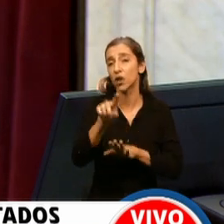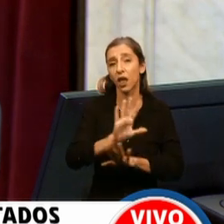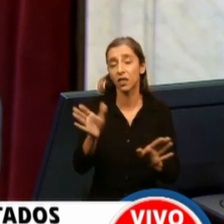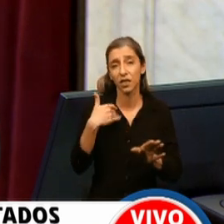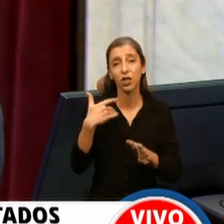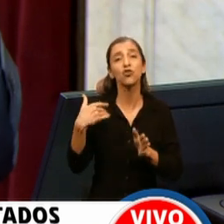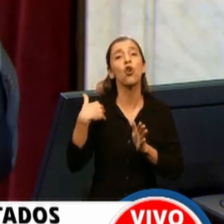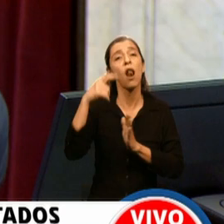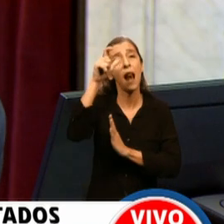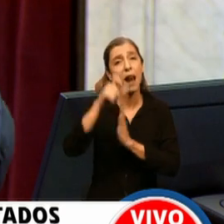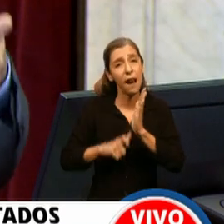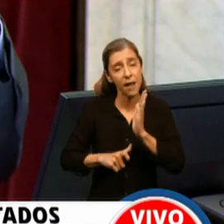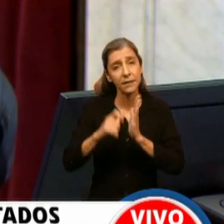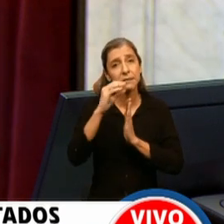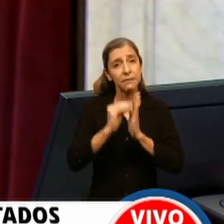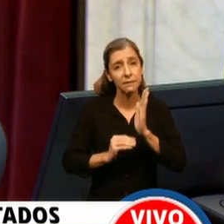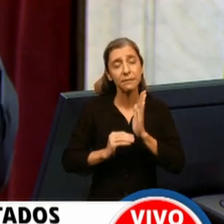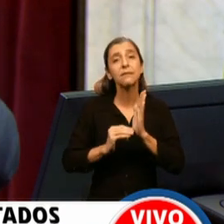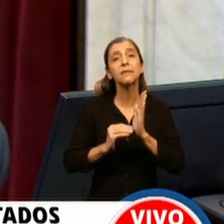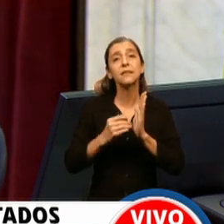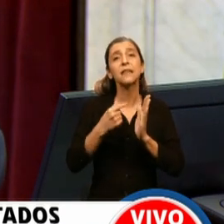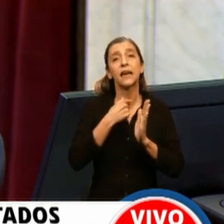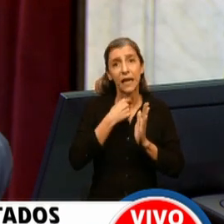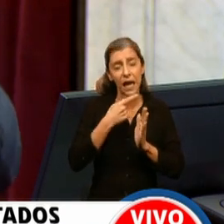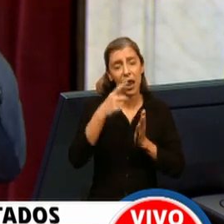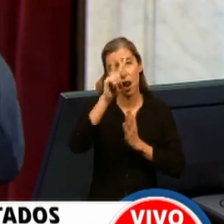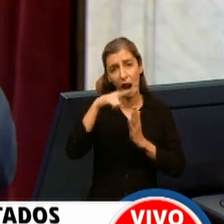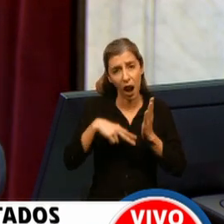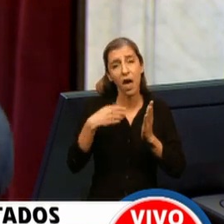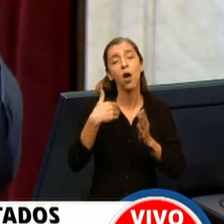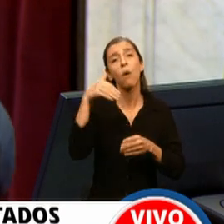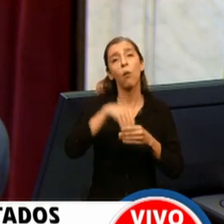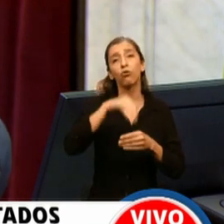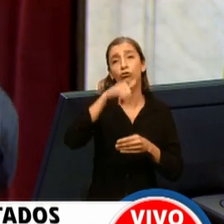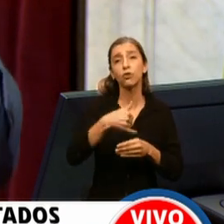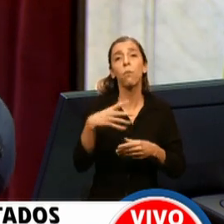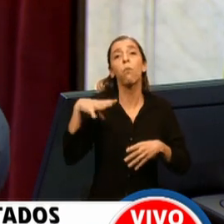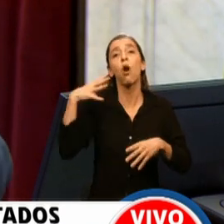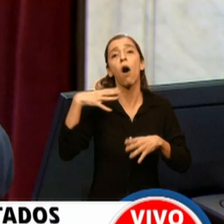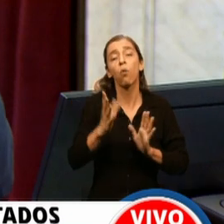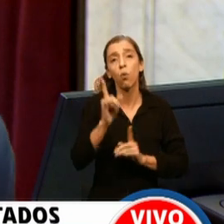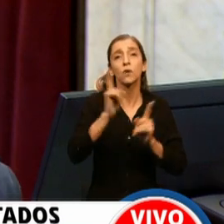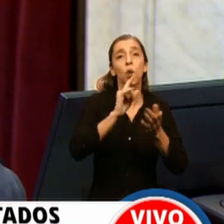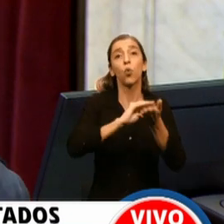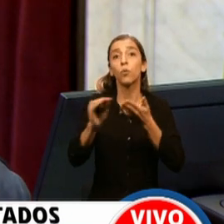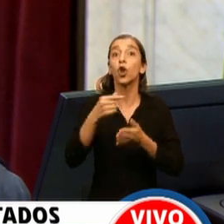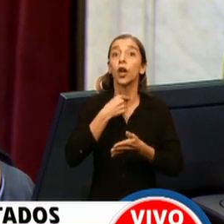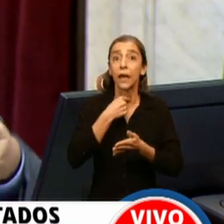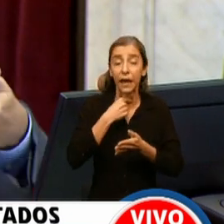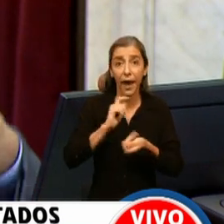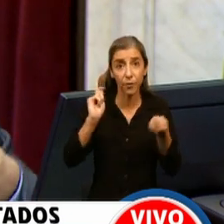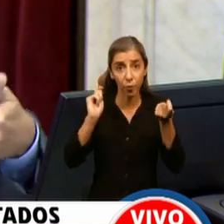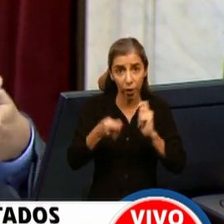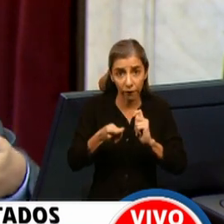diputados que aparecen con voto afirmativo dando quórum por si algún diputado quiere corregir su voto